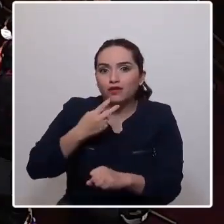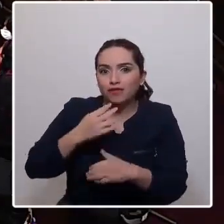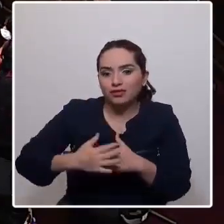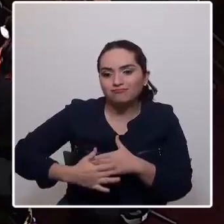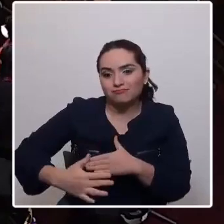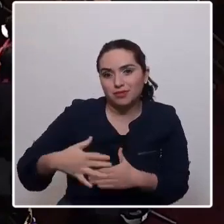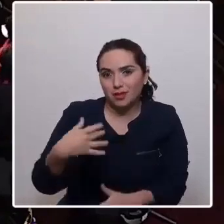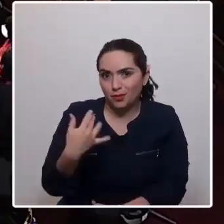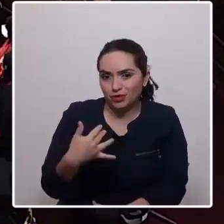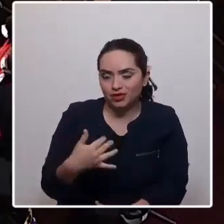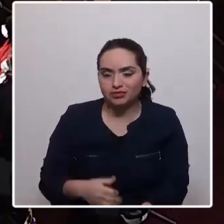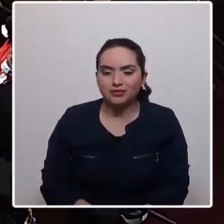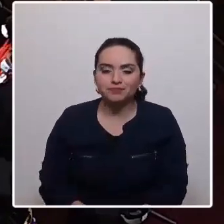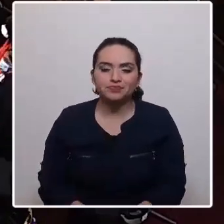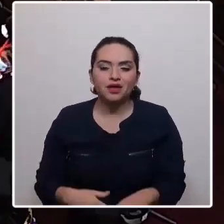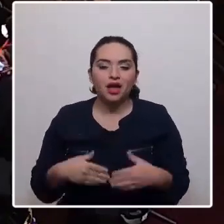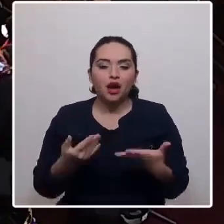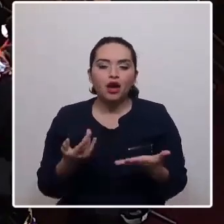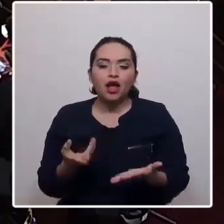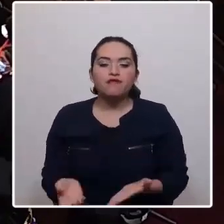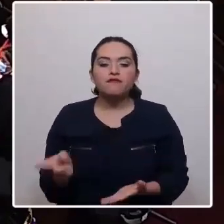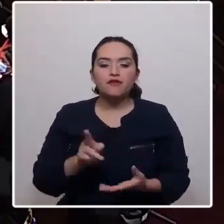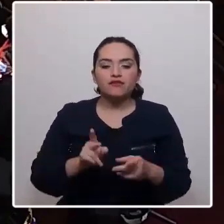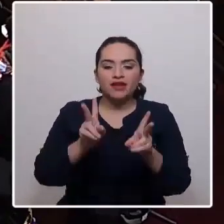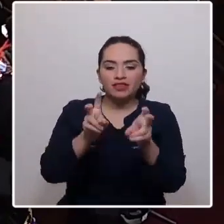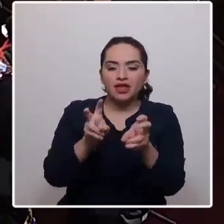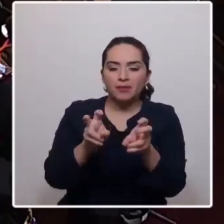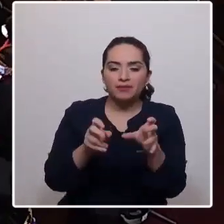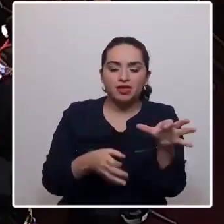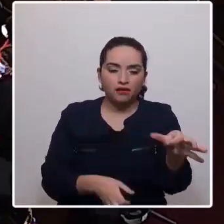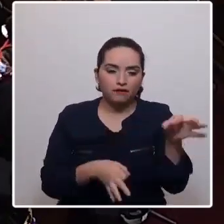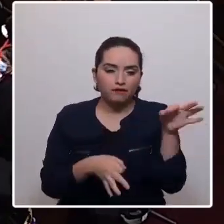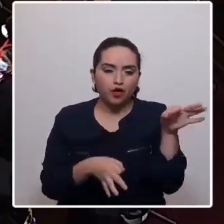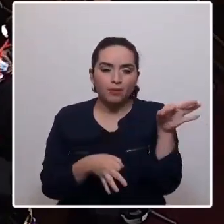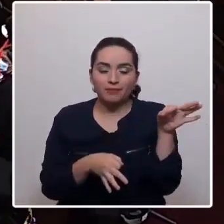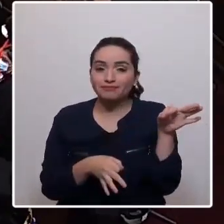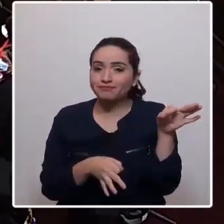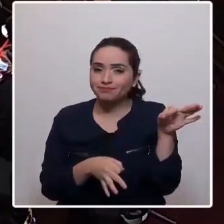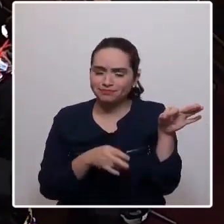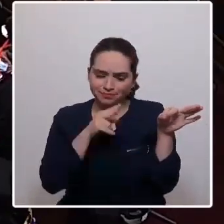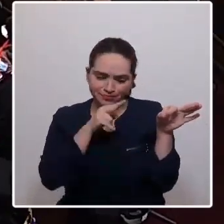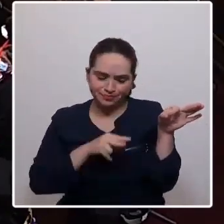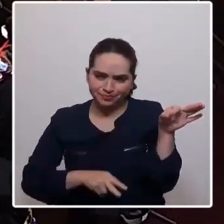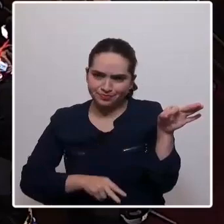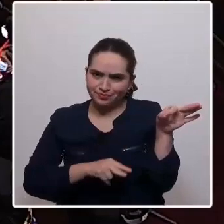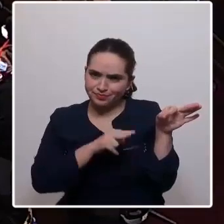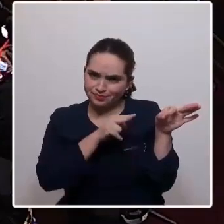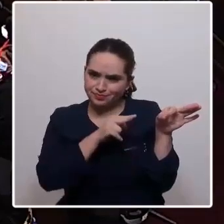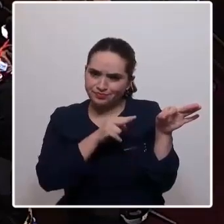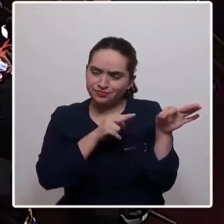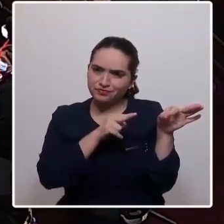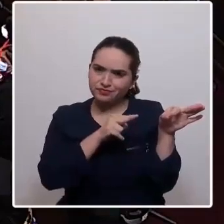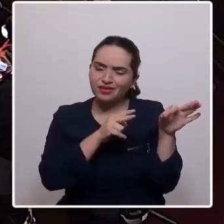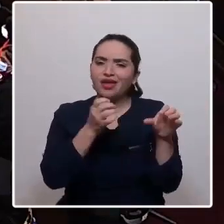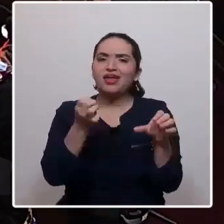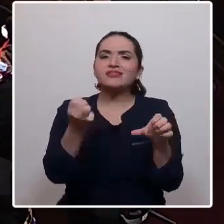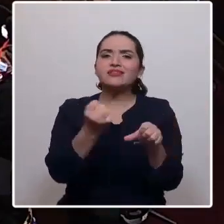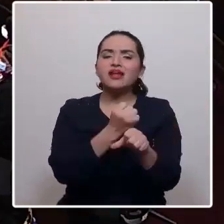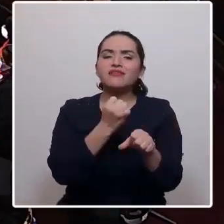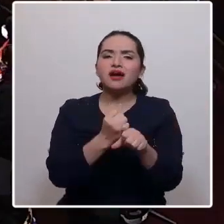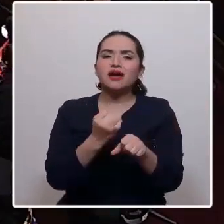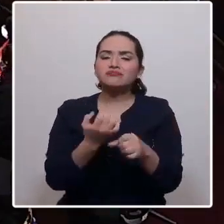Ahora, volvamos al tema. Leído el informe, tengo la percepción de que el informe trabaja sobre la base de establecer